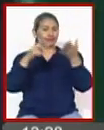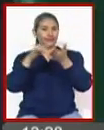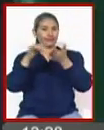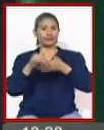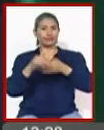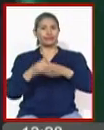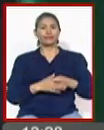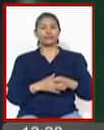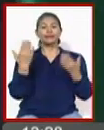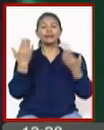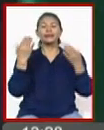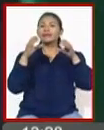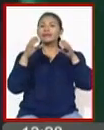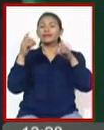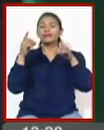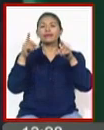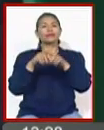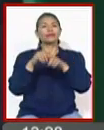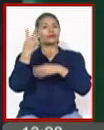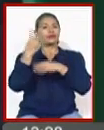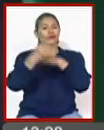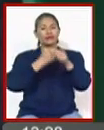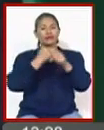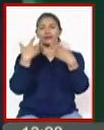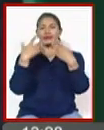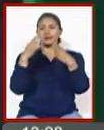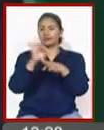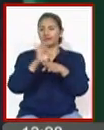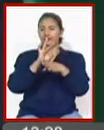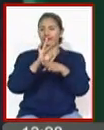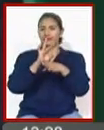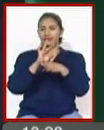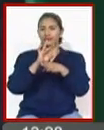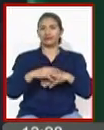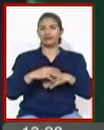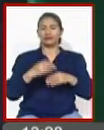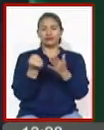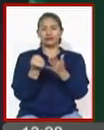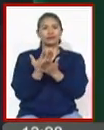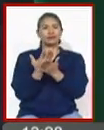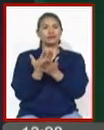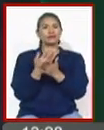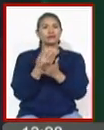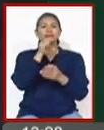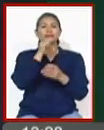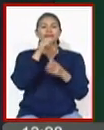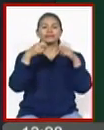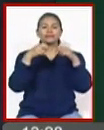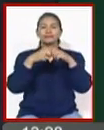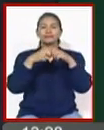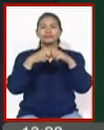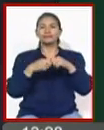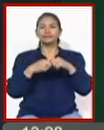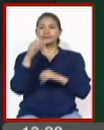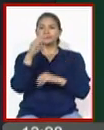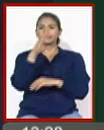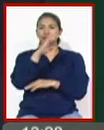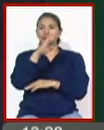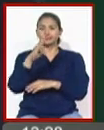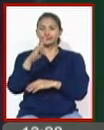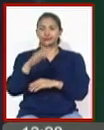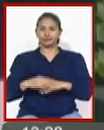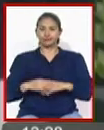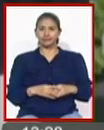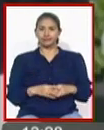de aquel contrato, en 4 años tiene que estar funcionando nuestra nueva planta hidroeléctrica en el departamento de Cochabamba y